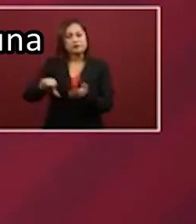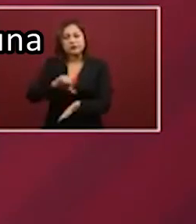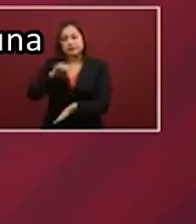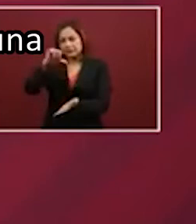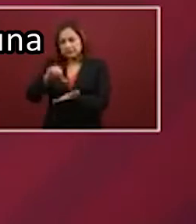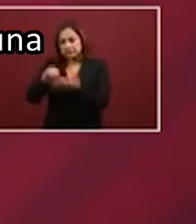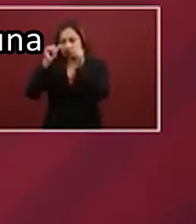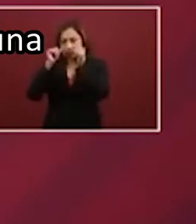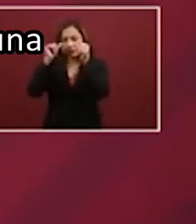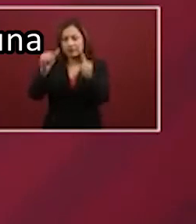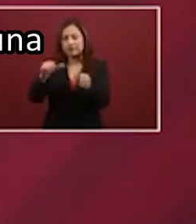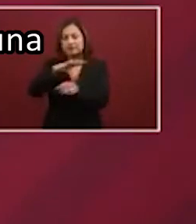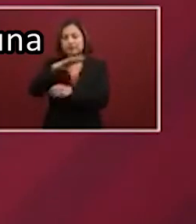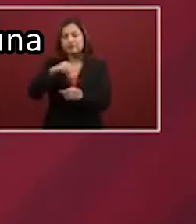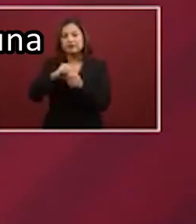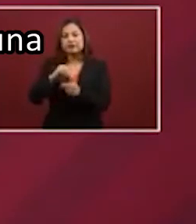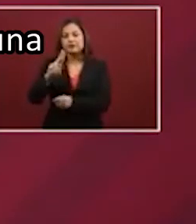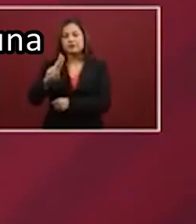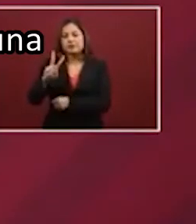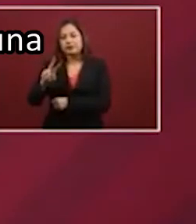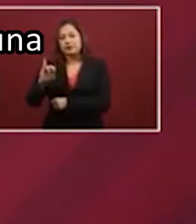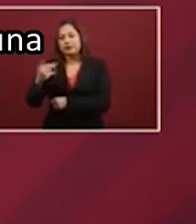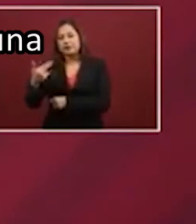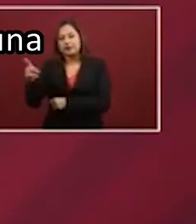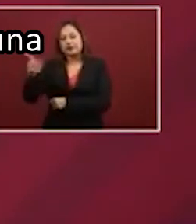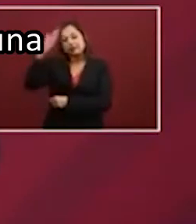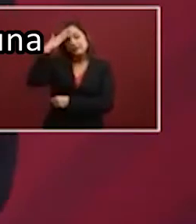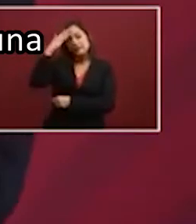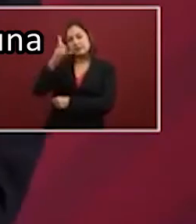estará disponible de forma universal y gratuita